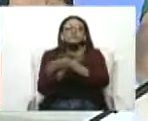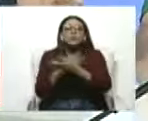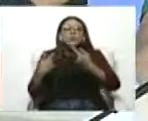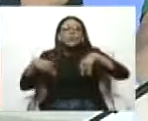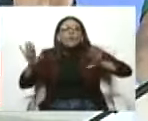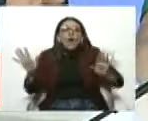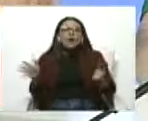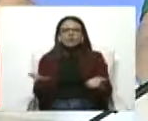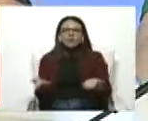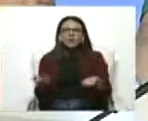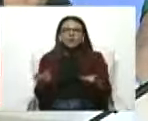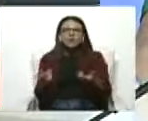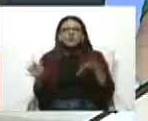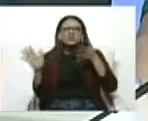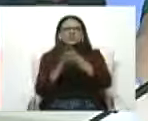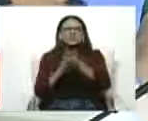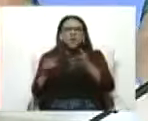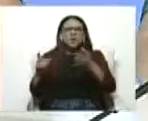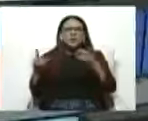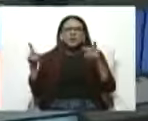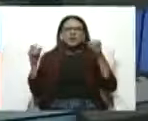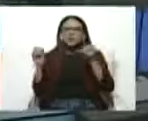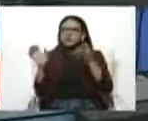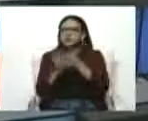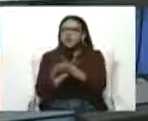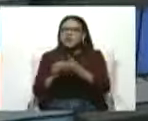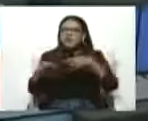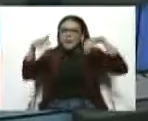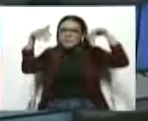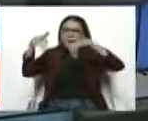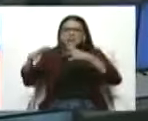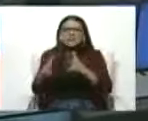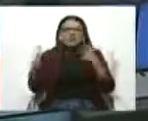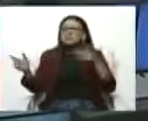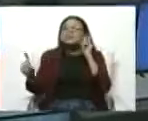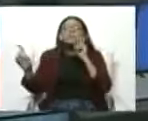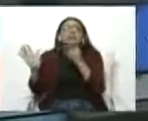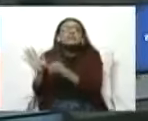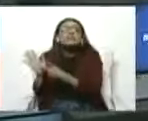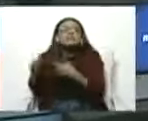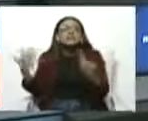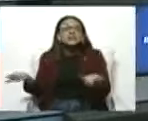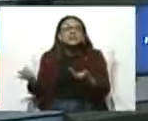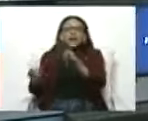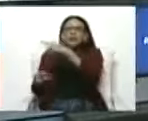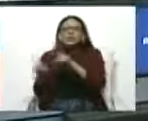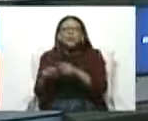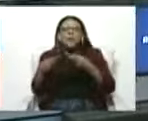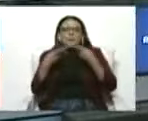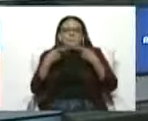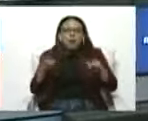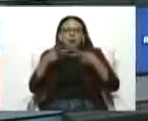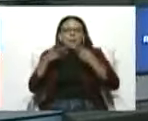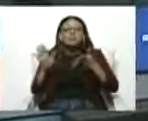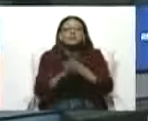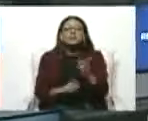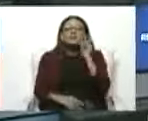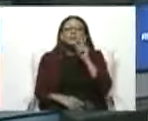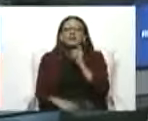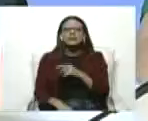tema de las cámaras en gran angular? Yo le meto gran angular y esto, a esto, y multiplico la cantidad de personas que están aquí por 10,